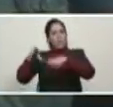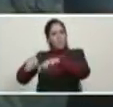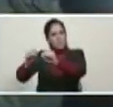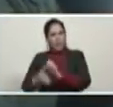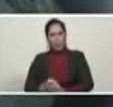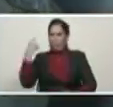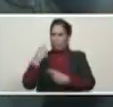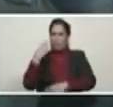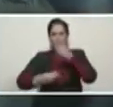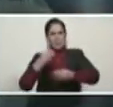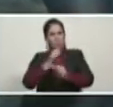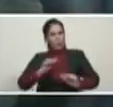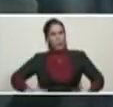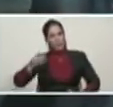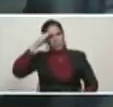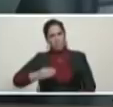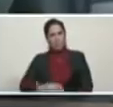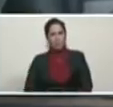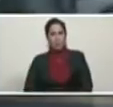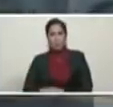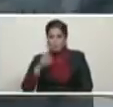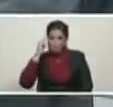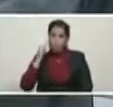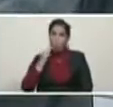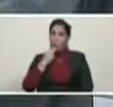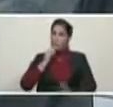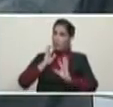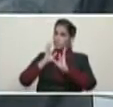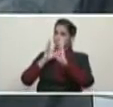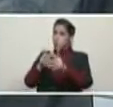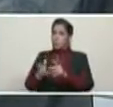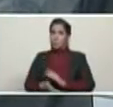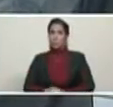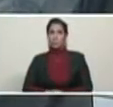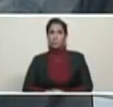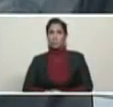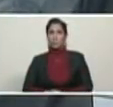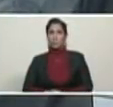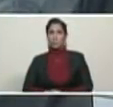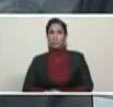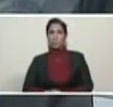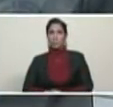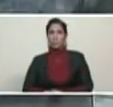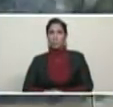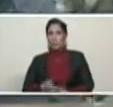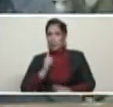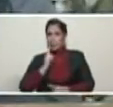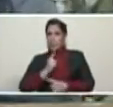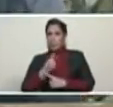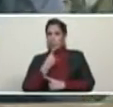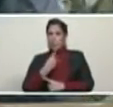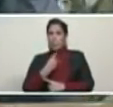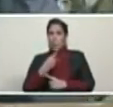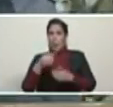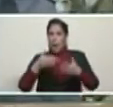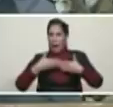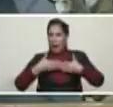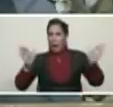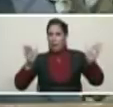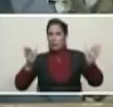es lo que debe hacer las fuerzas militares. Bolívar lo dijo, lo dejó. Ser la garantía de los derechos